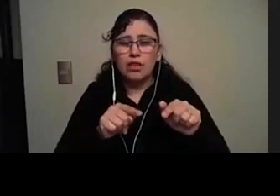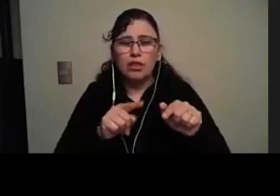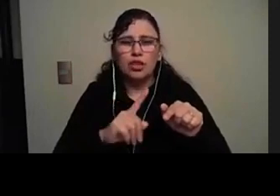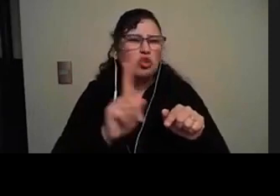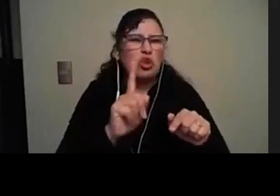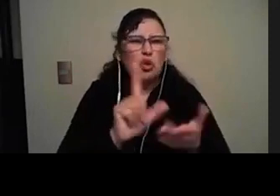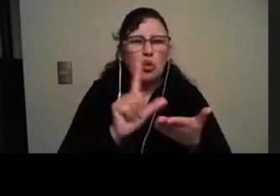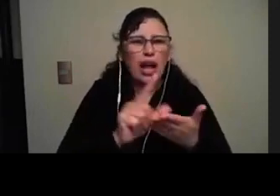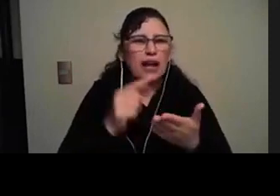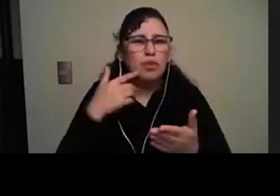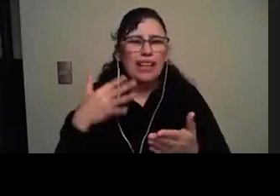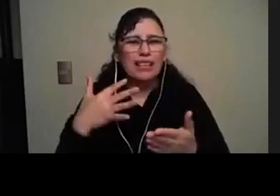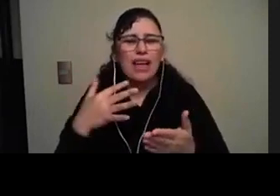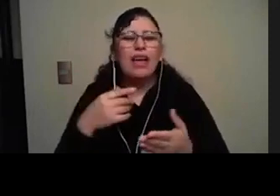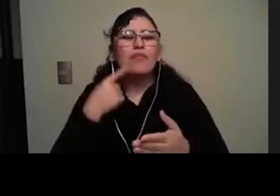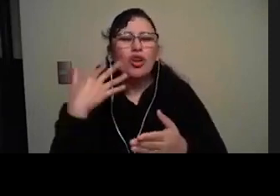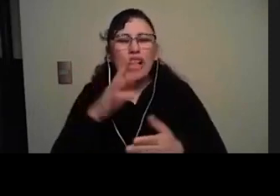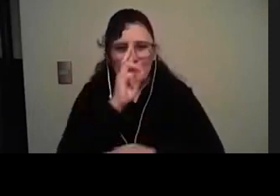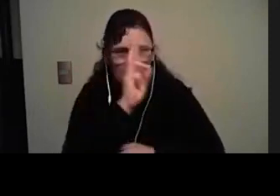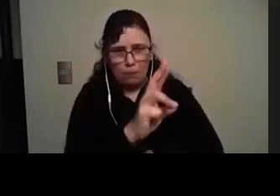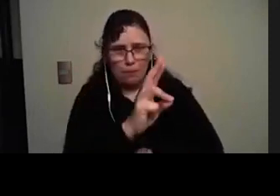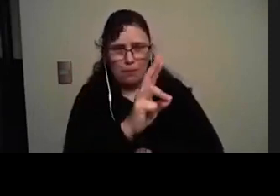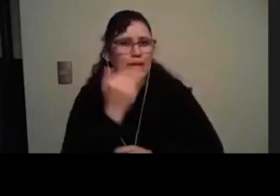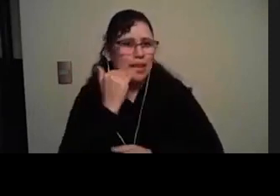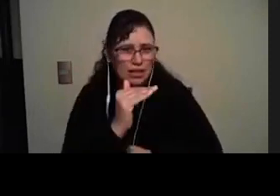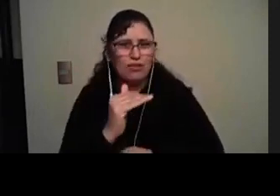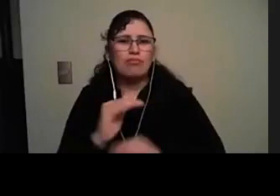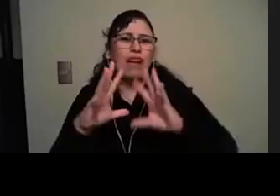respeto para la familia, ¿de acuerdo?